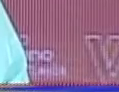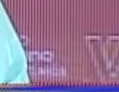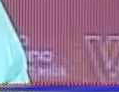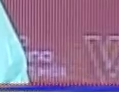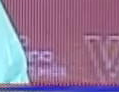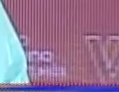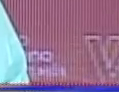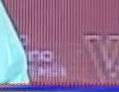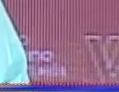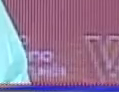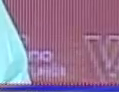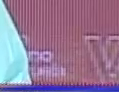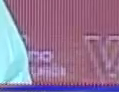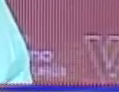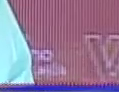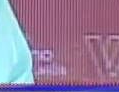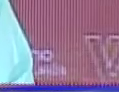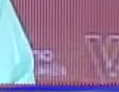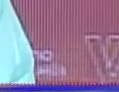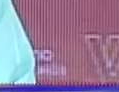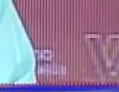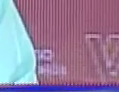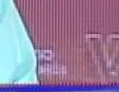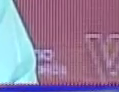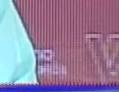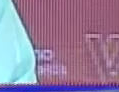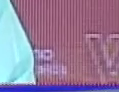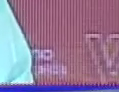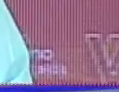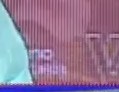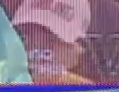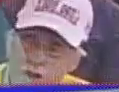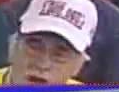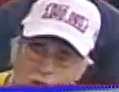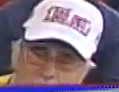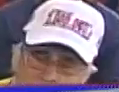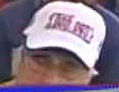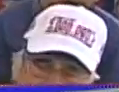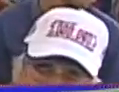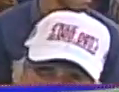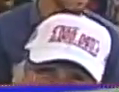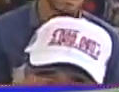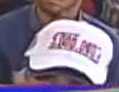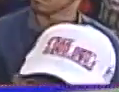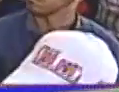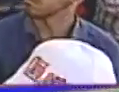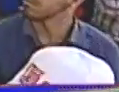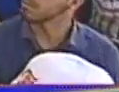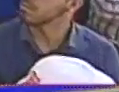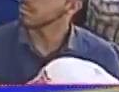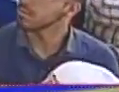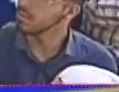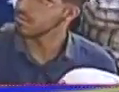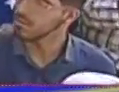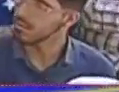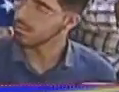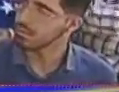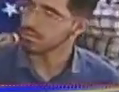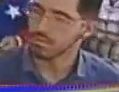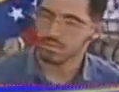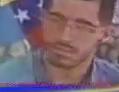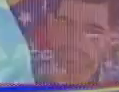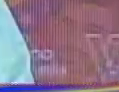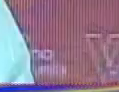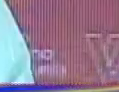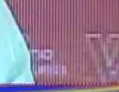Vivienda Venezuela. Un aplauso al Zulia. Omar Prieto, grandes gobernadores que tiene la patria. Nuestro hermano Omar Prieto, y